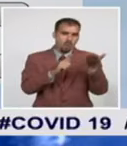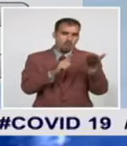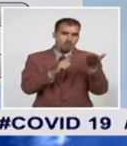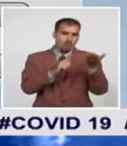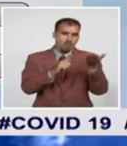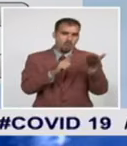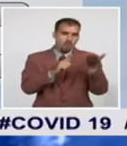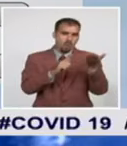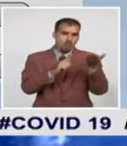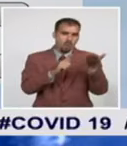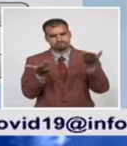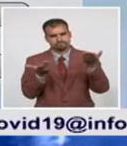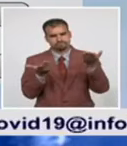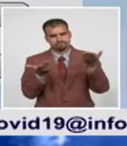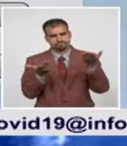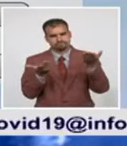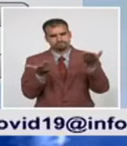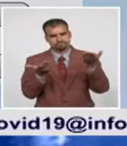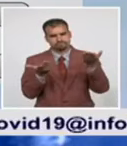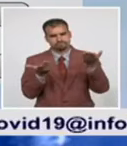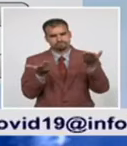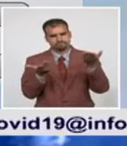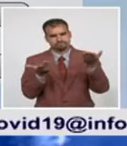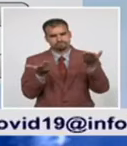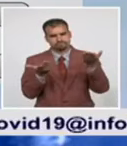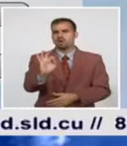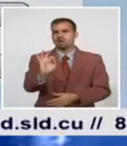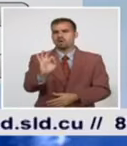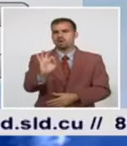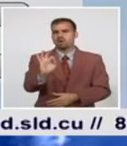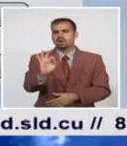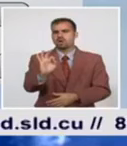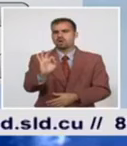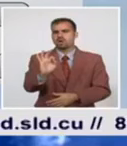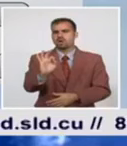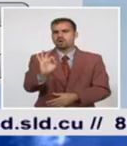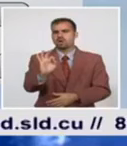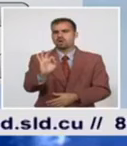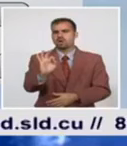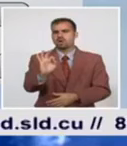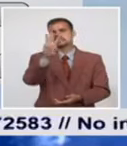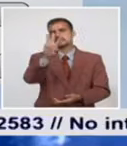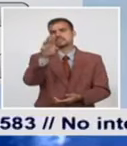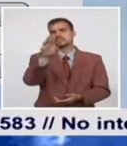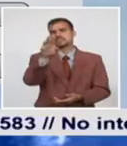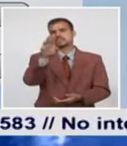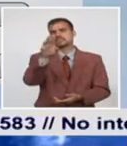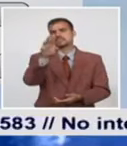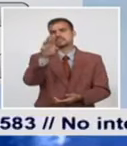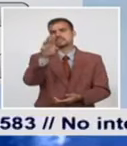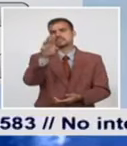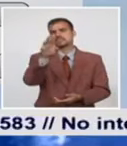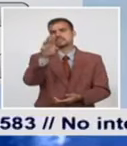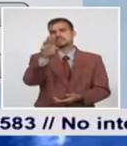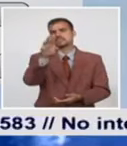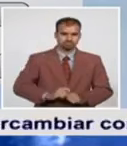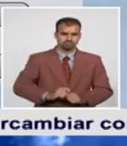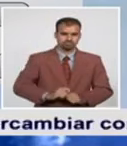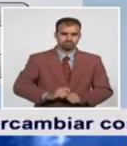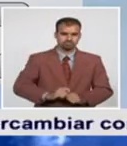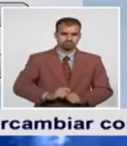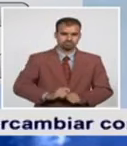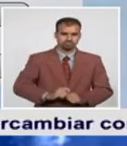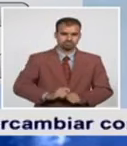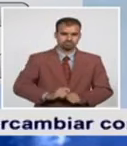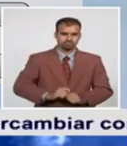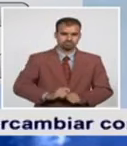la positividad de las muestras que se analizaron fue de un 3,9%. Recuerden que ayer estaba por